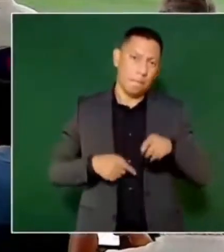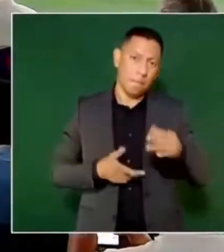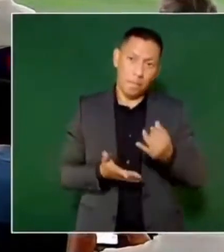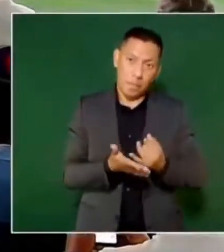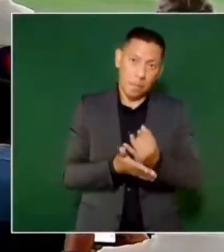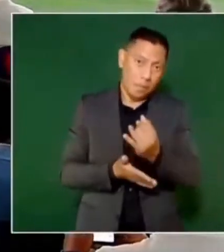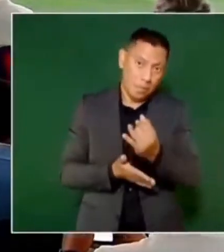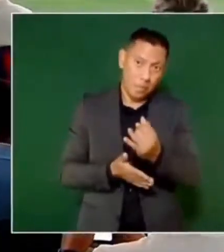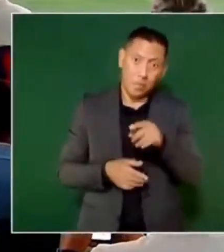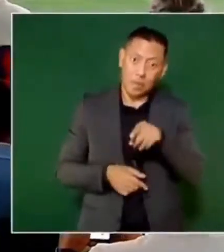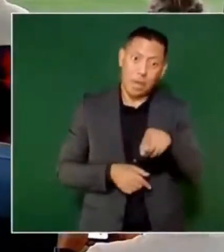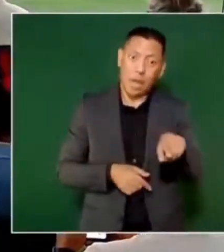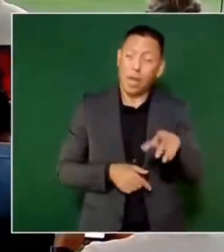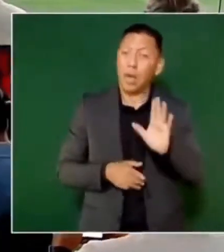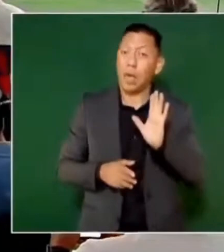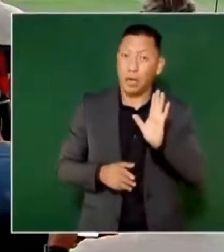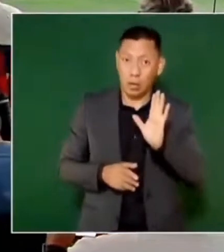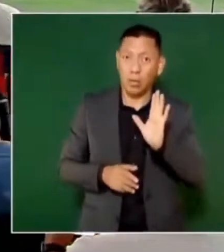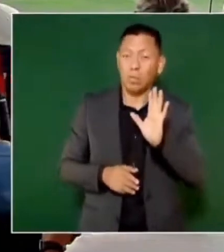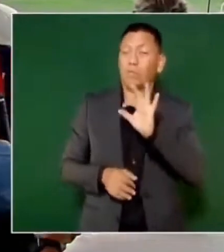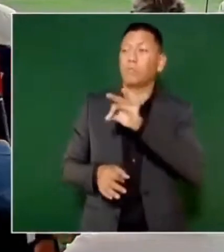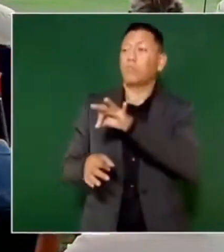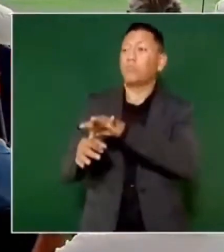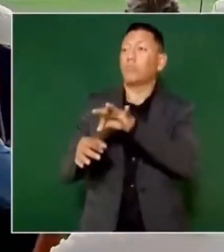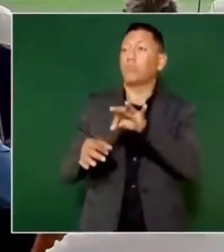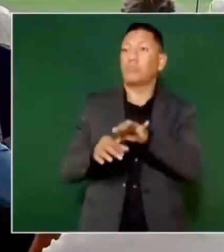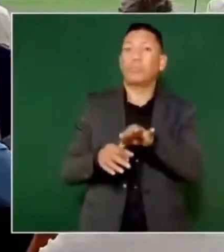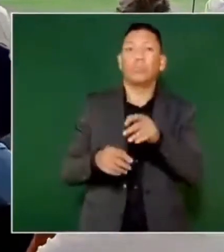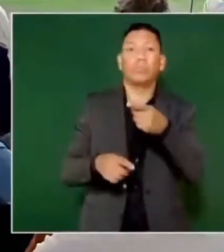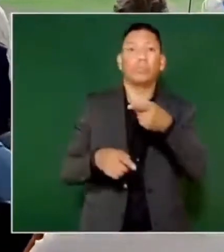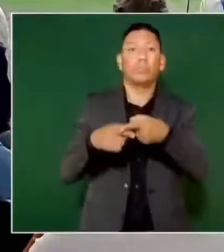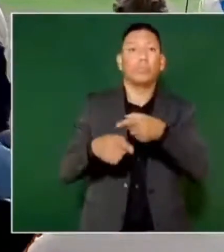El pueblo es el que va a decidir.